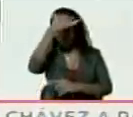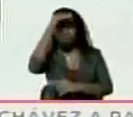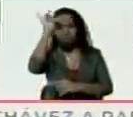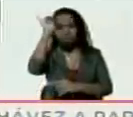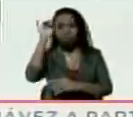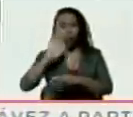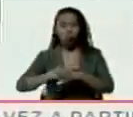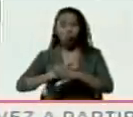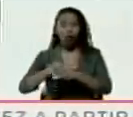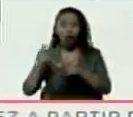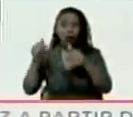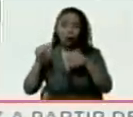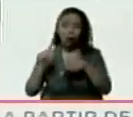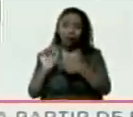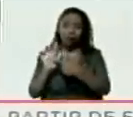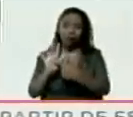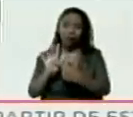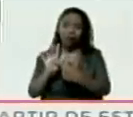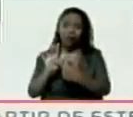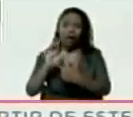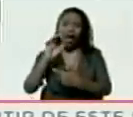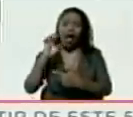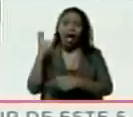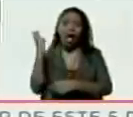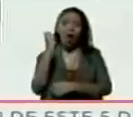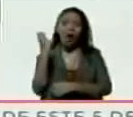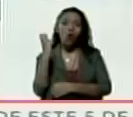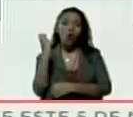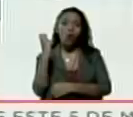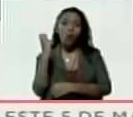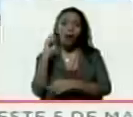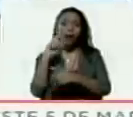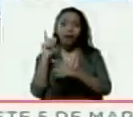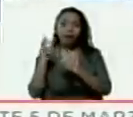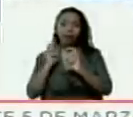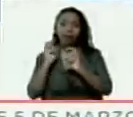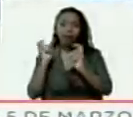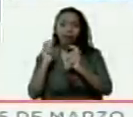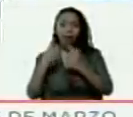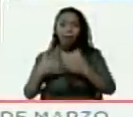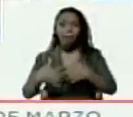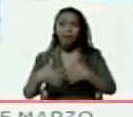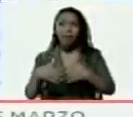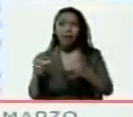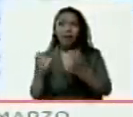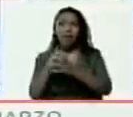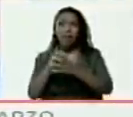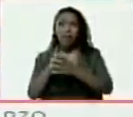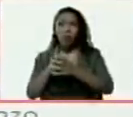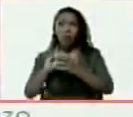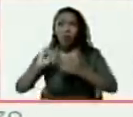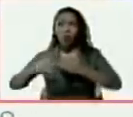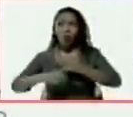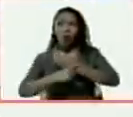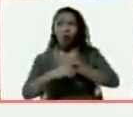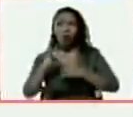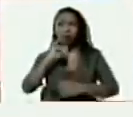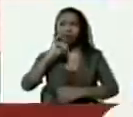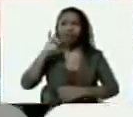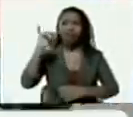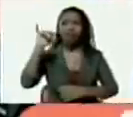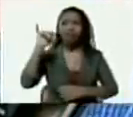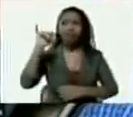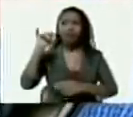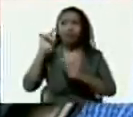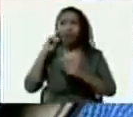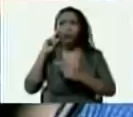hoy Europa Press pone, el equipo de Guaidó denuncia el, miren esto por favor, muestren, se puede